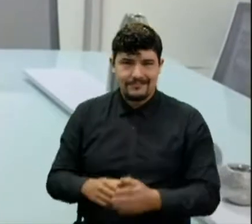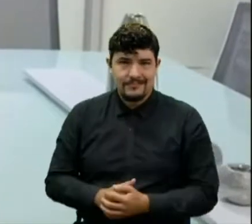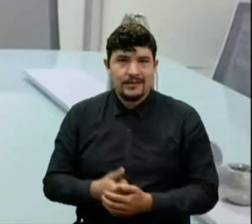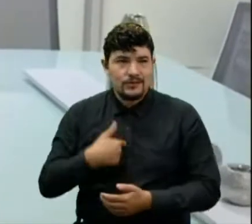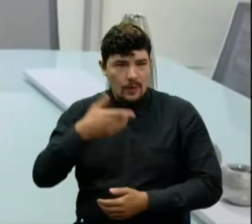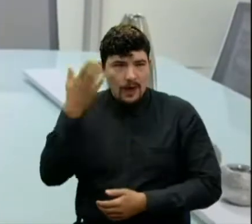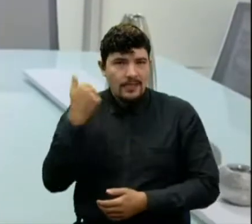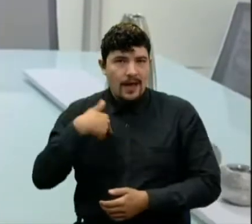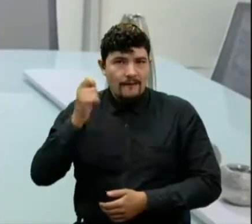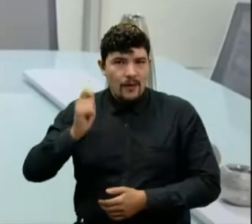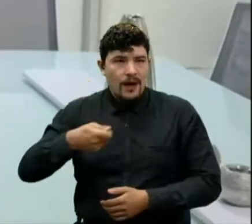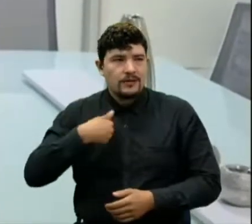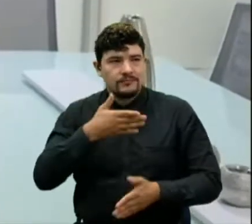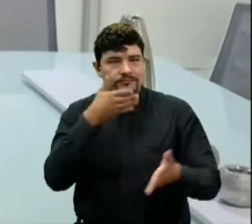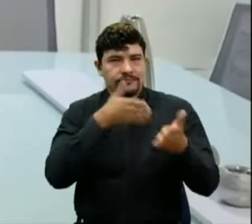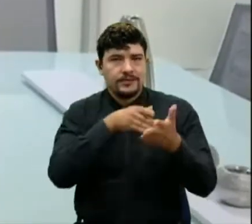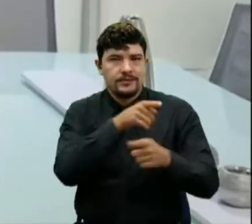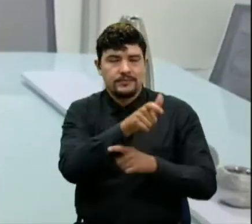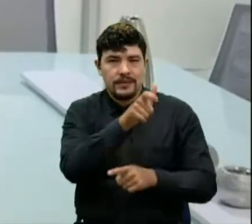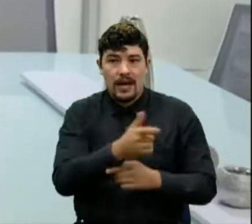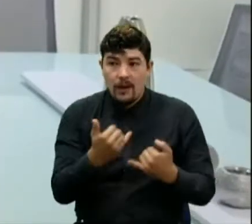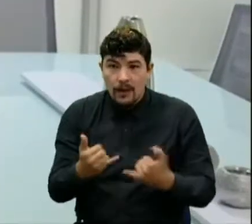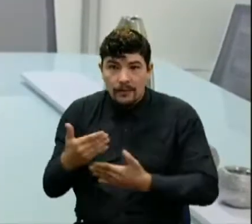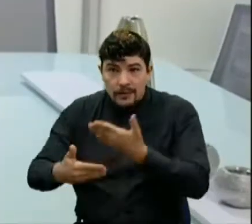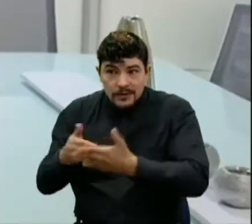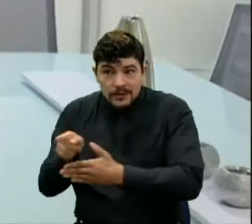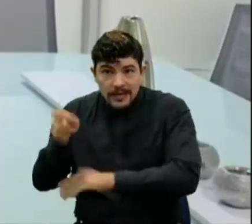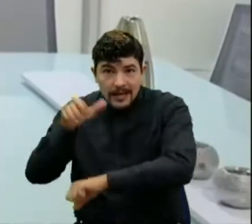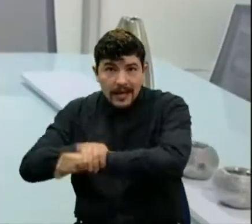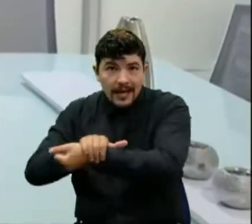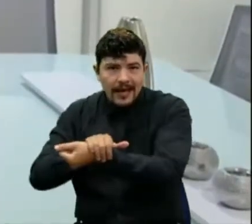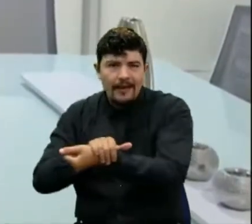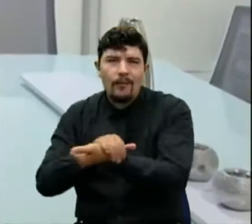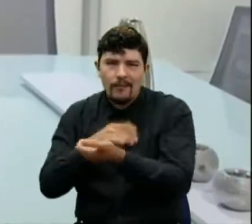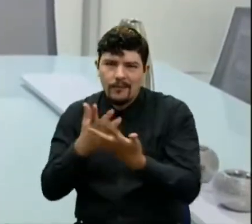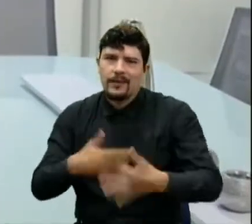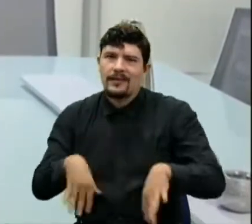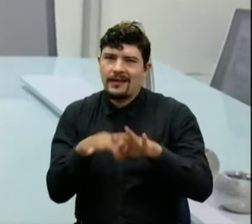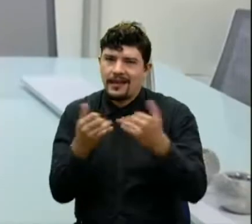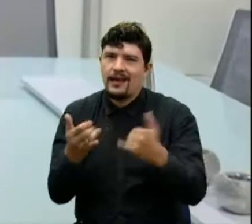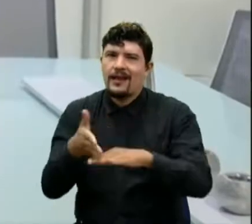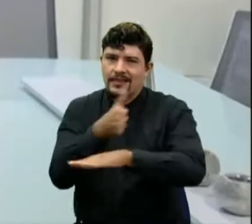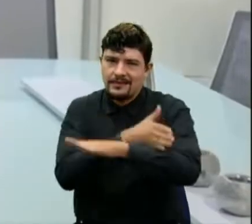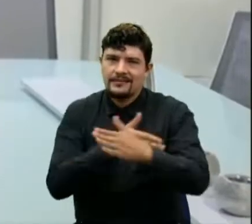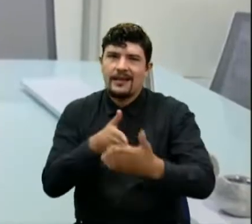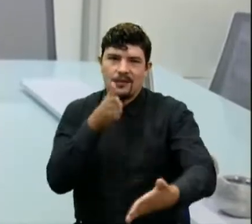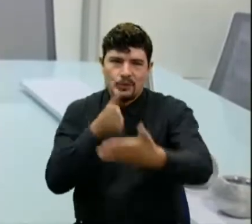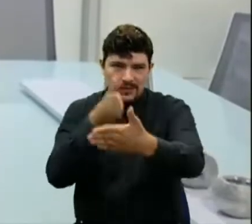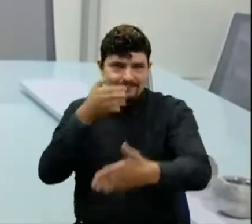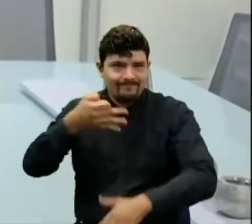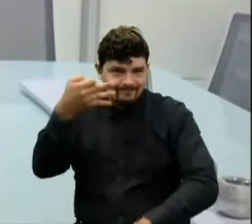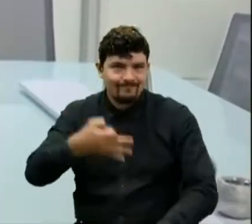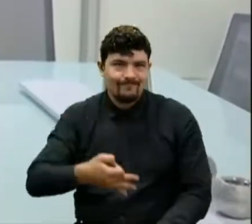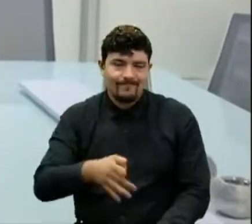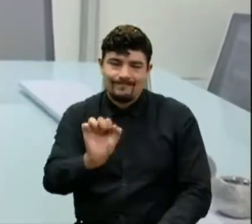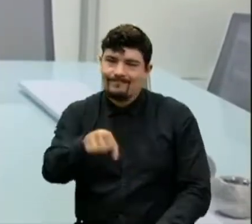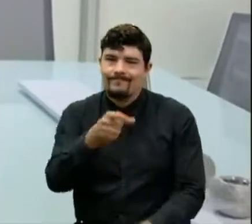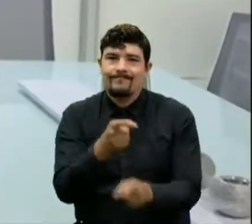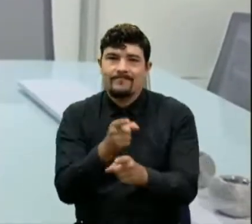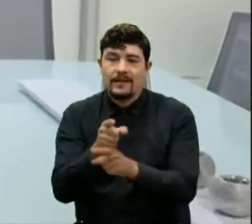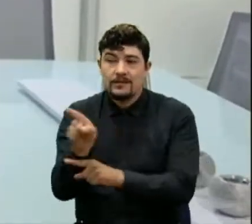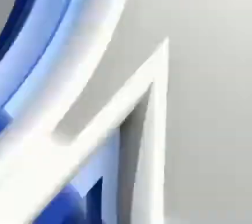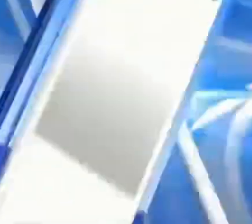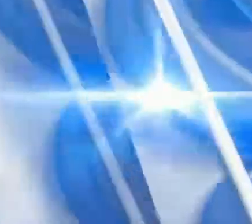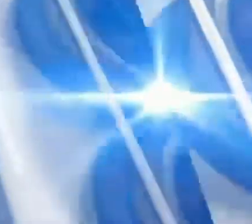esta captura muestra la importancia de denunciar a tiempo es lamentable que existan